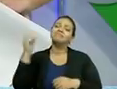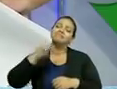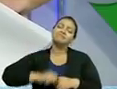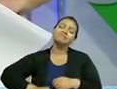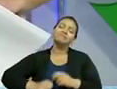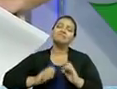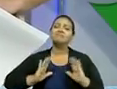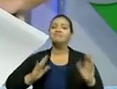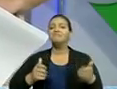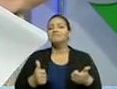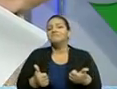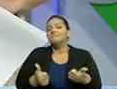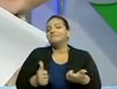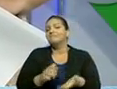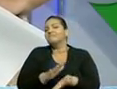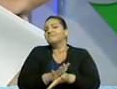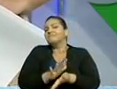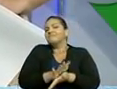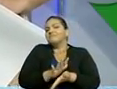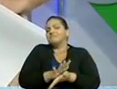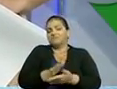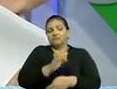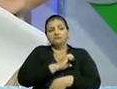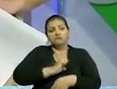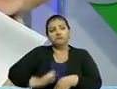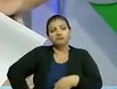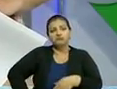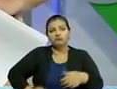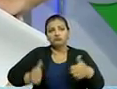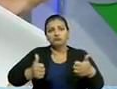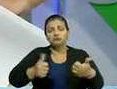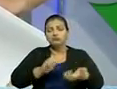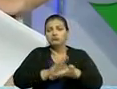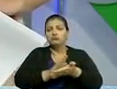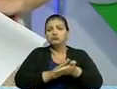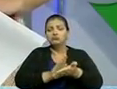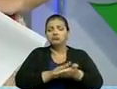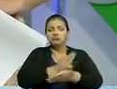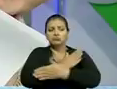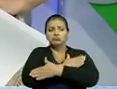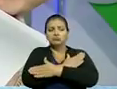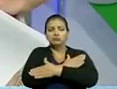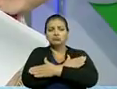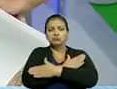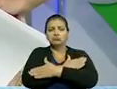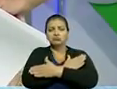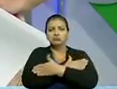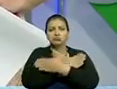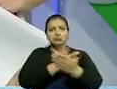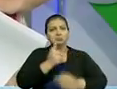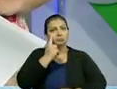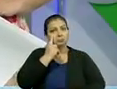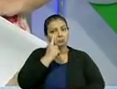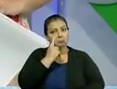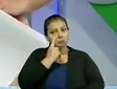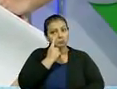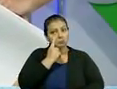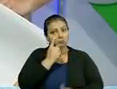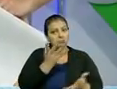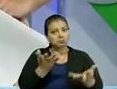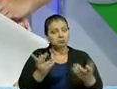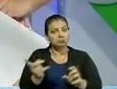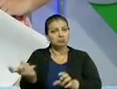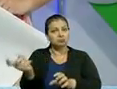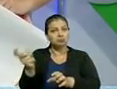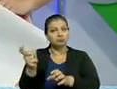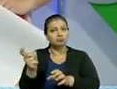deporte. Bien por Emelec, felicitaciones, por fin está casi que entrando al playoff, casi que entrando, porque